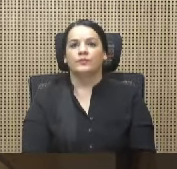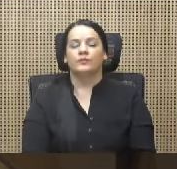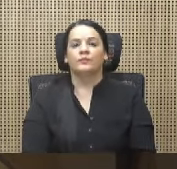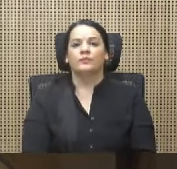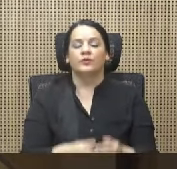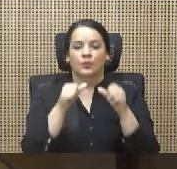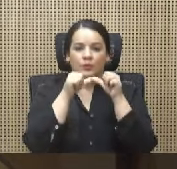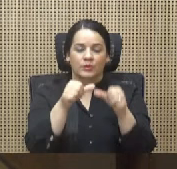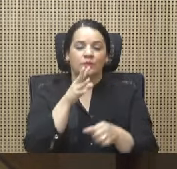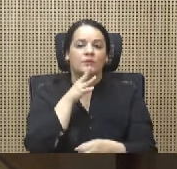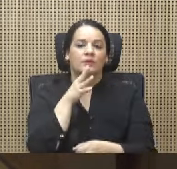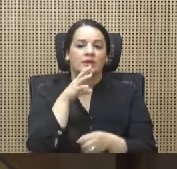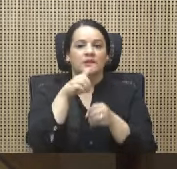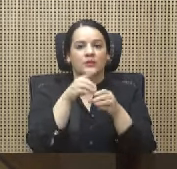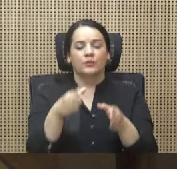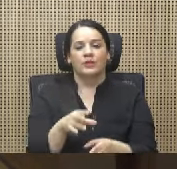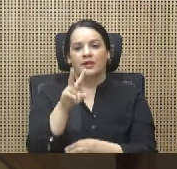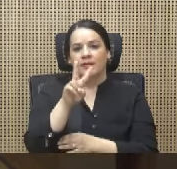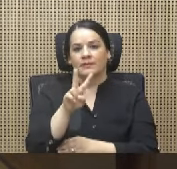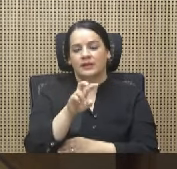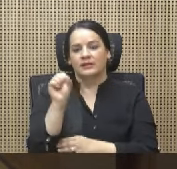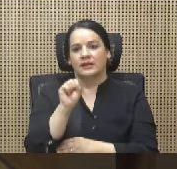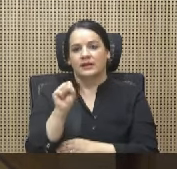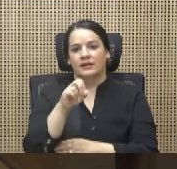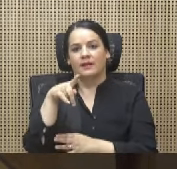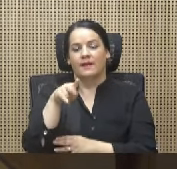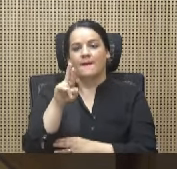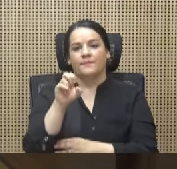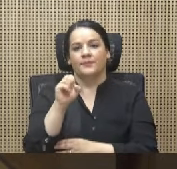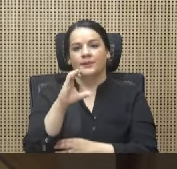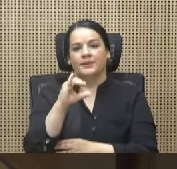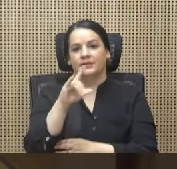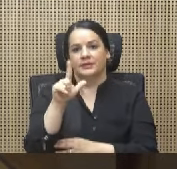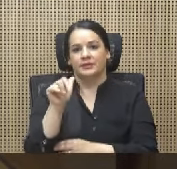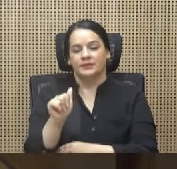Tiene la palabra la diputada Brenda Salazar Priscila.